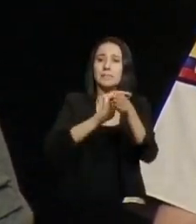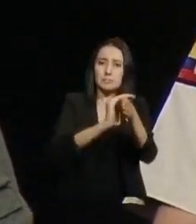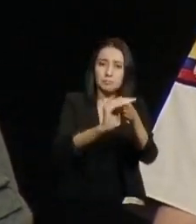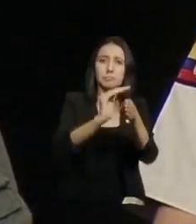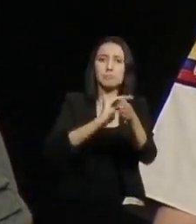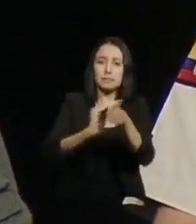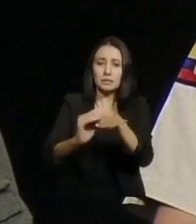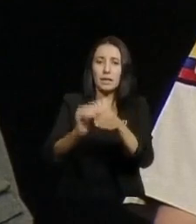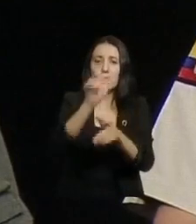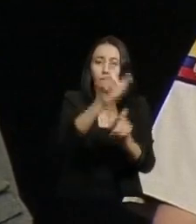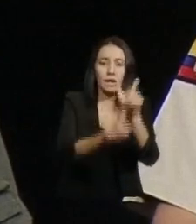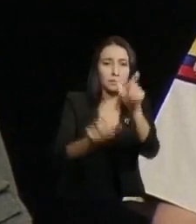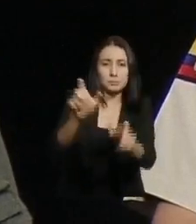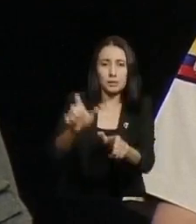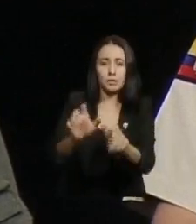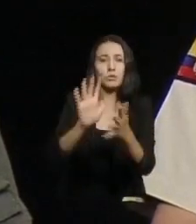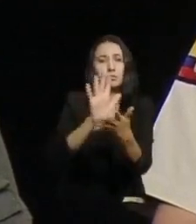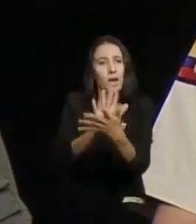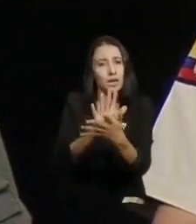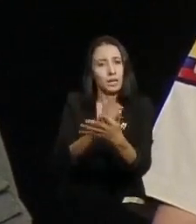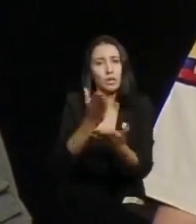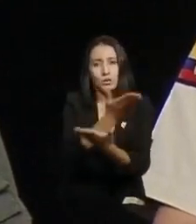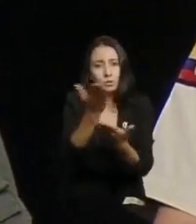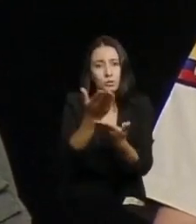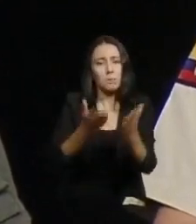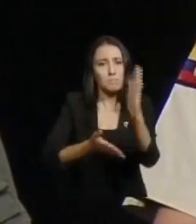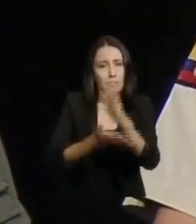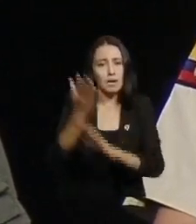ciudadanía que les estamos garantizando la seguridad para que